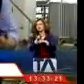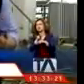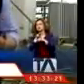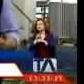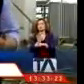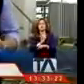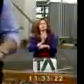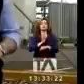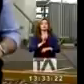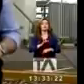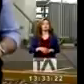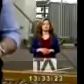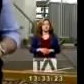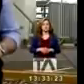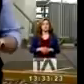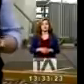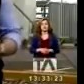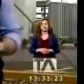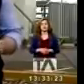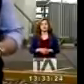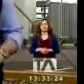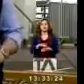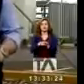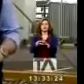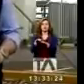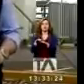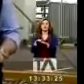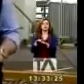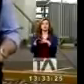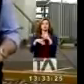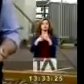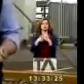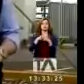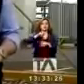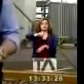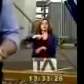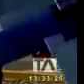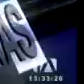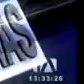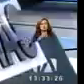este proyecto, recorrido al que serán invitados los medios de comunicación.